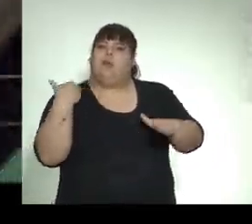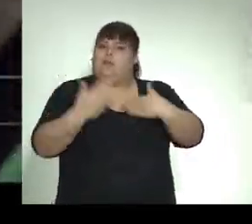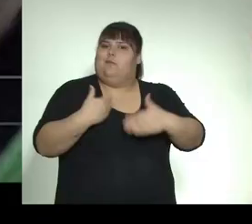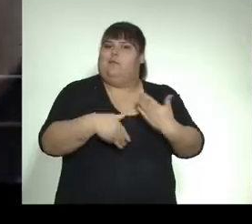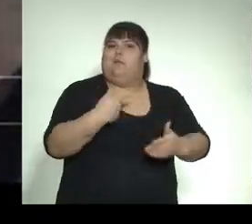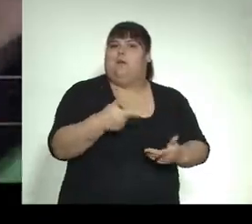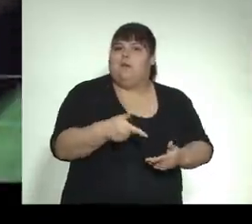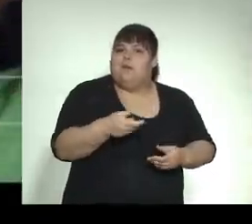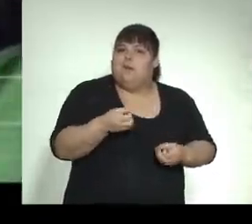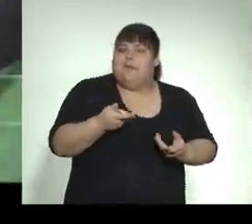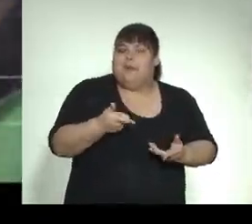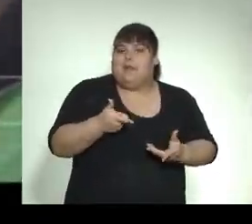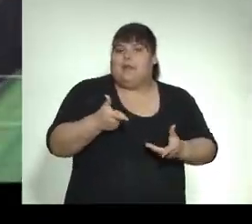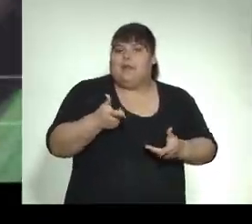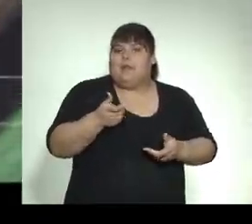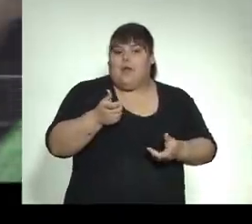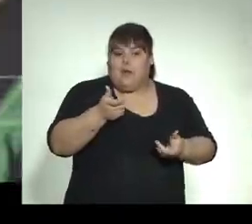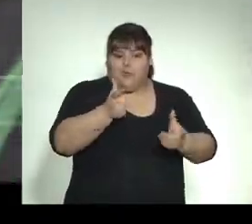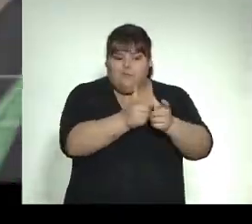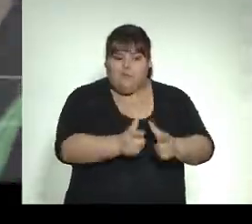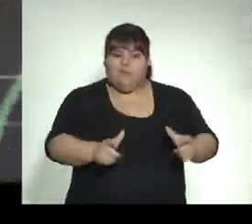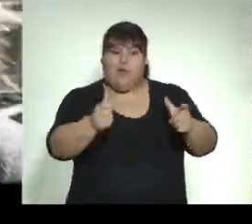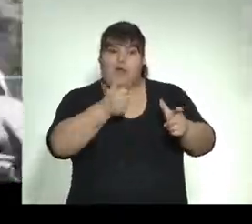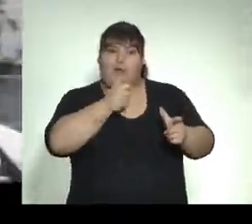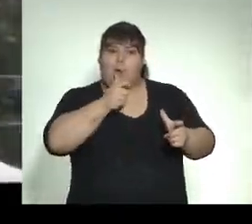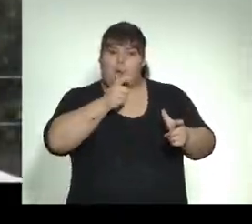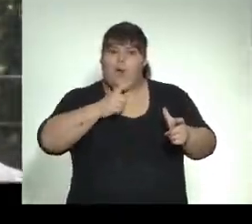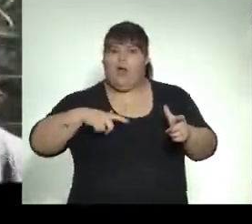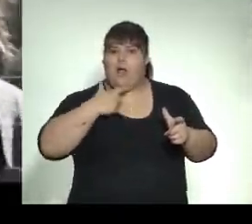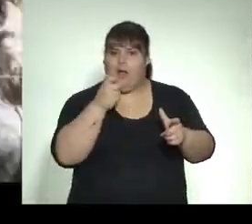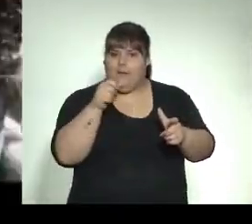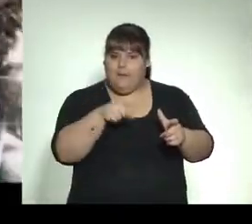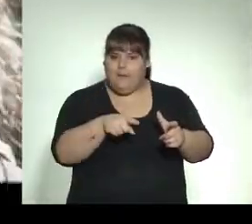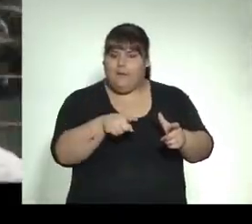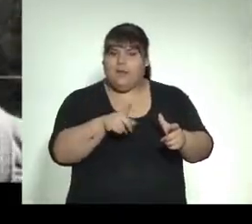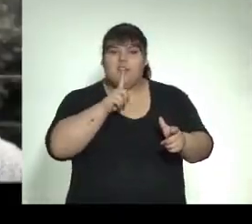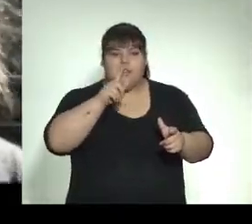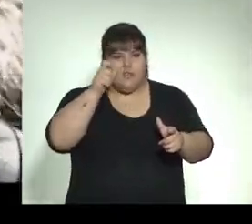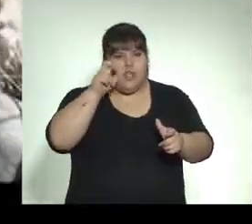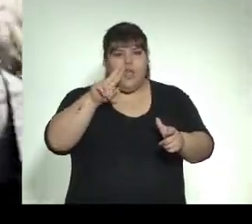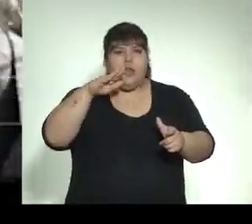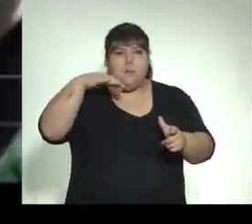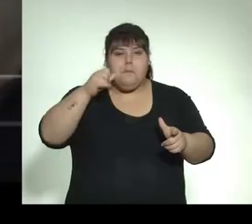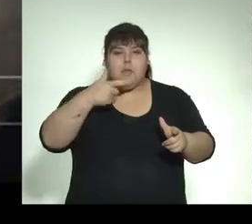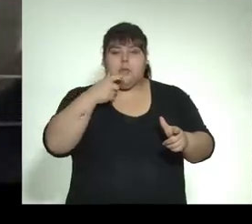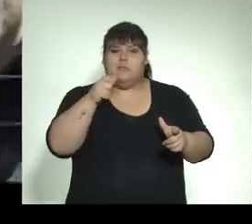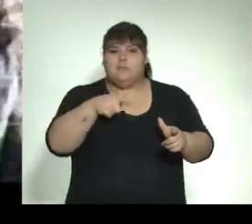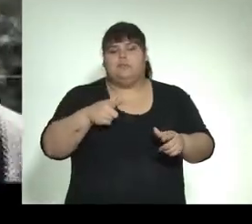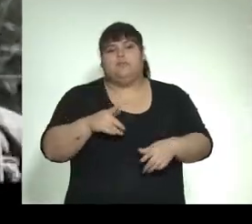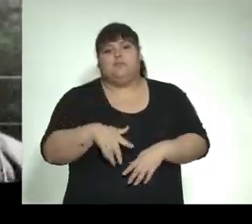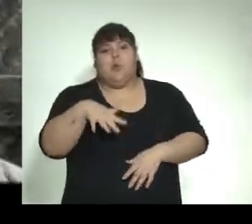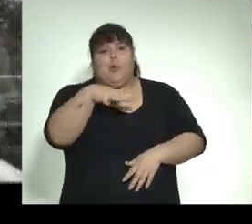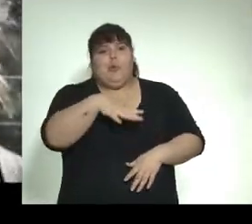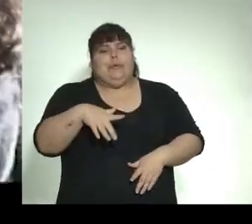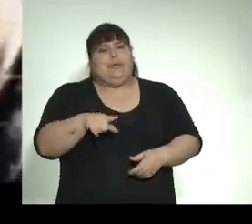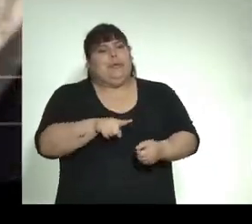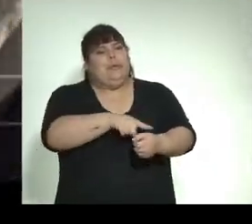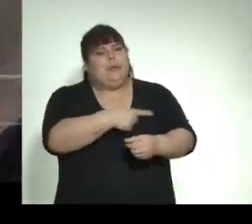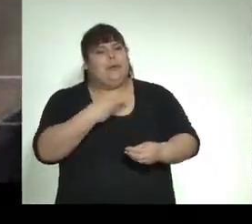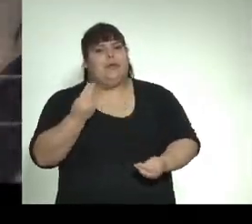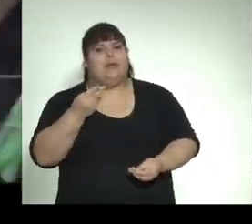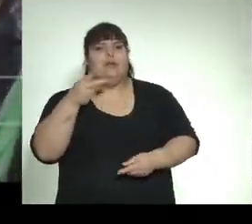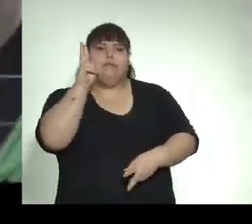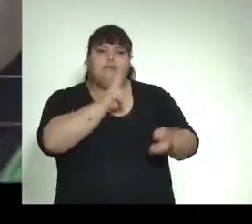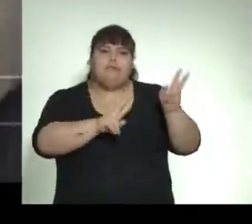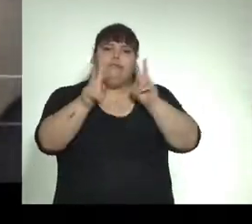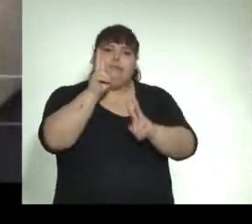vida con lo que son las termas, un pueblo acostumbrado